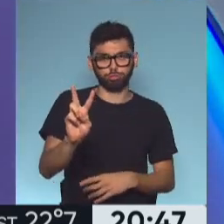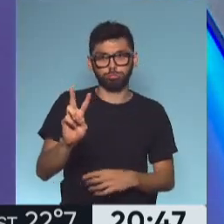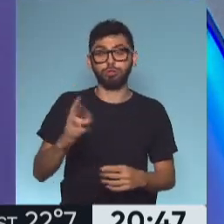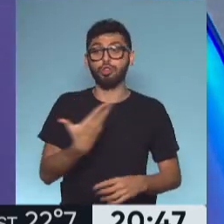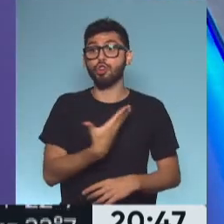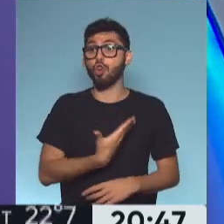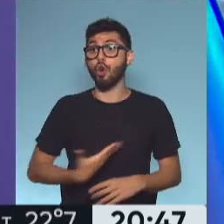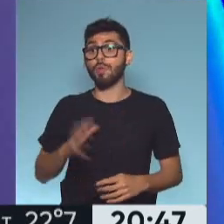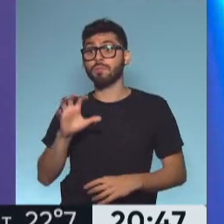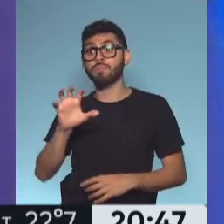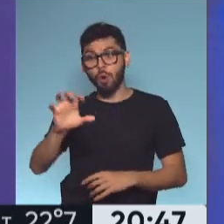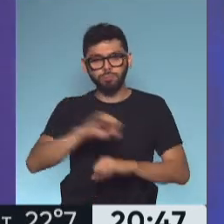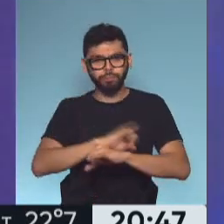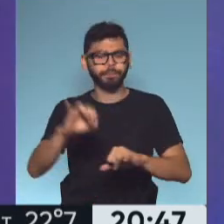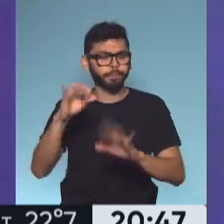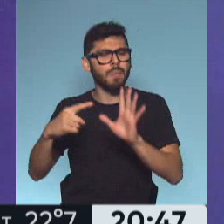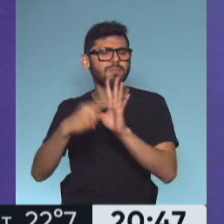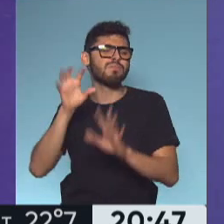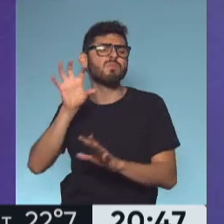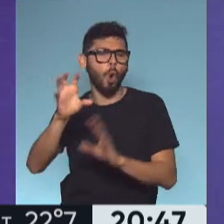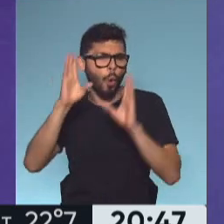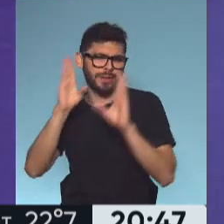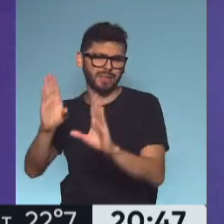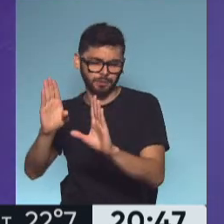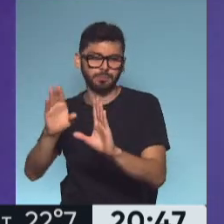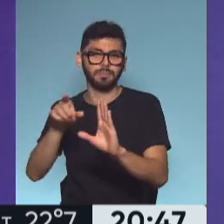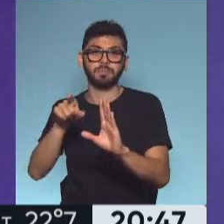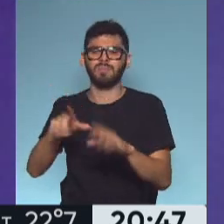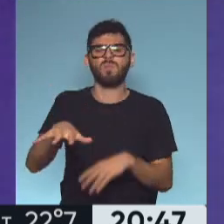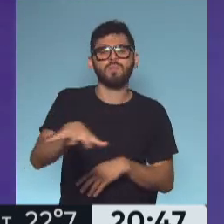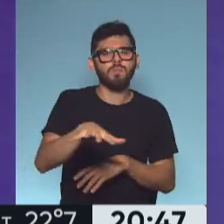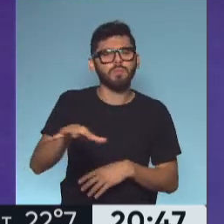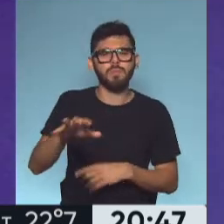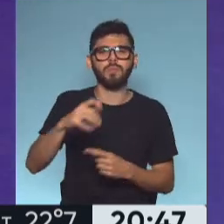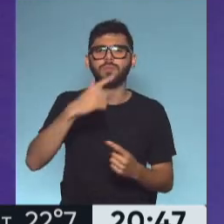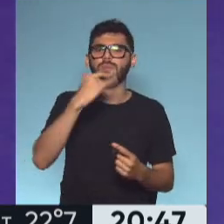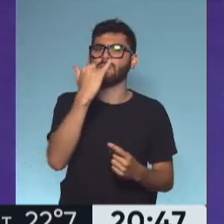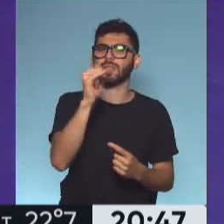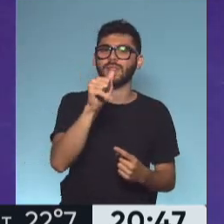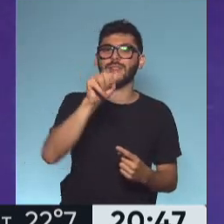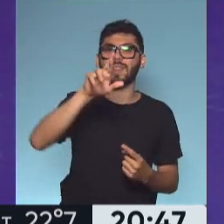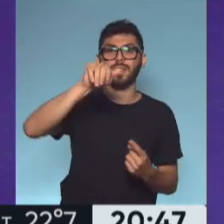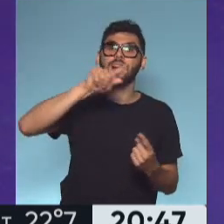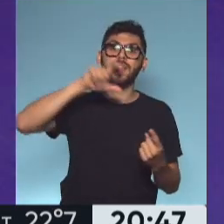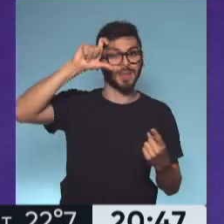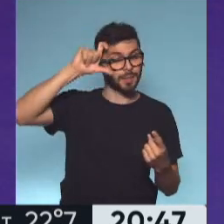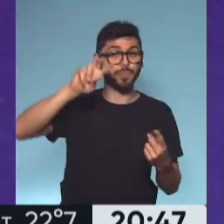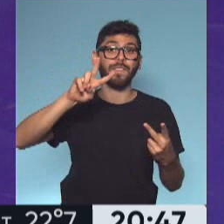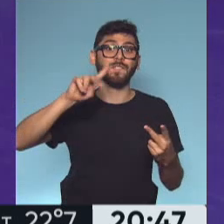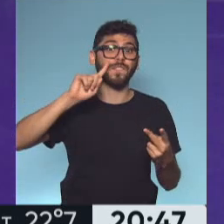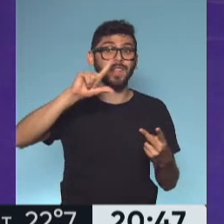gobierno provincial, hablamos de provincia de Buenos Aires. Esos distritos son Zárate, General Villegas